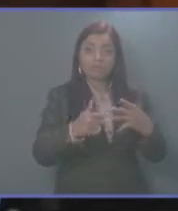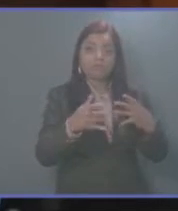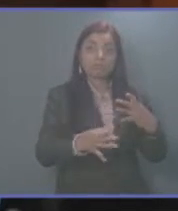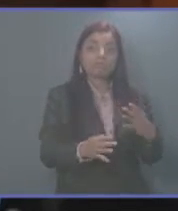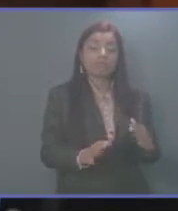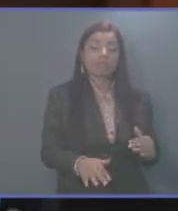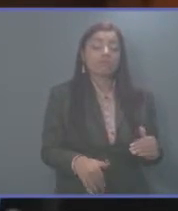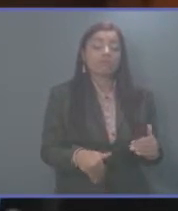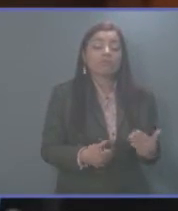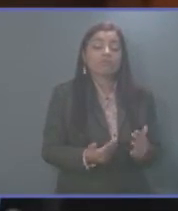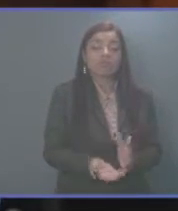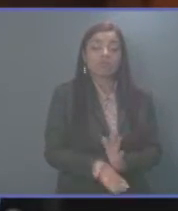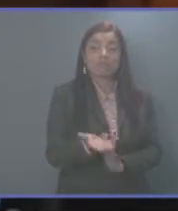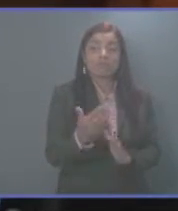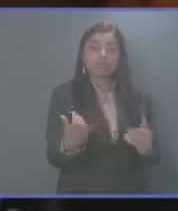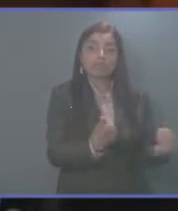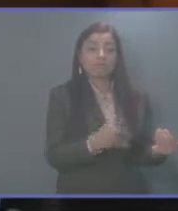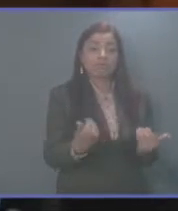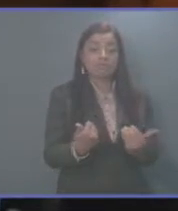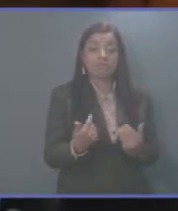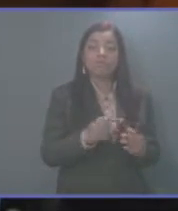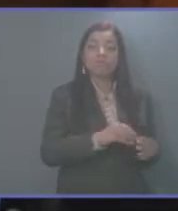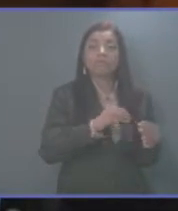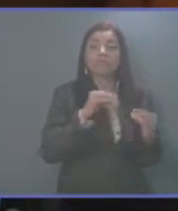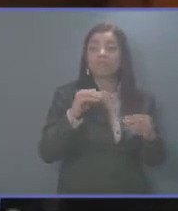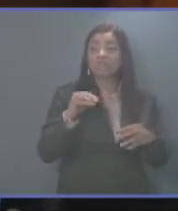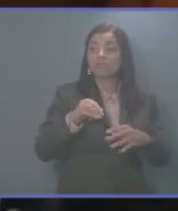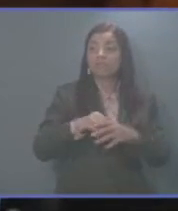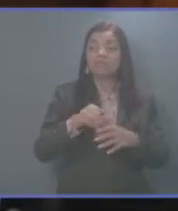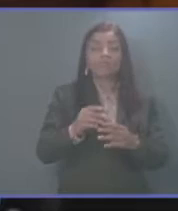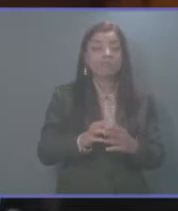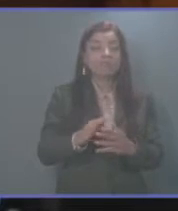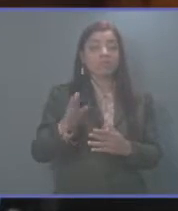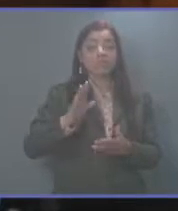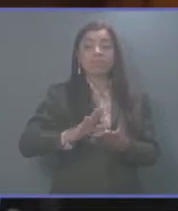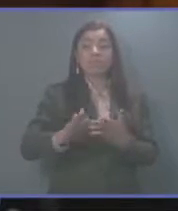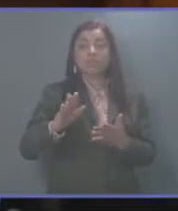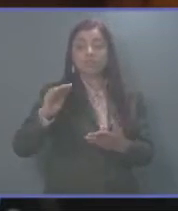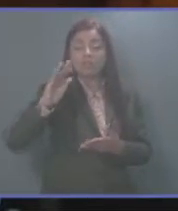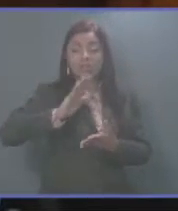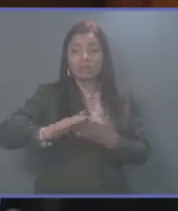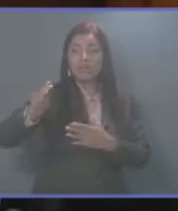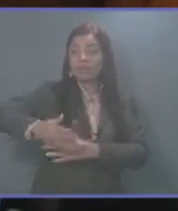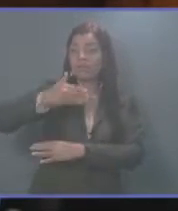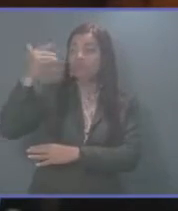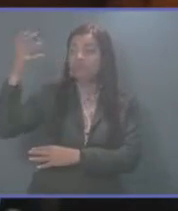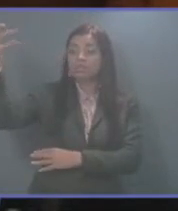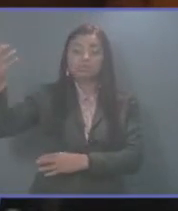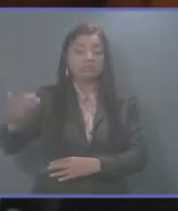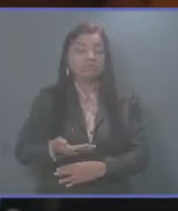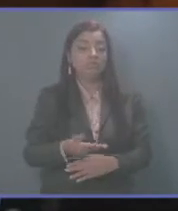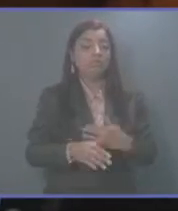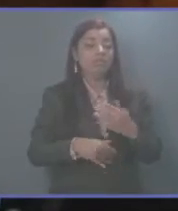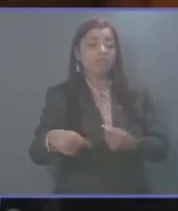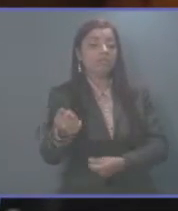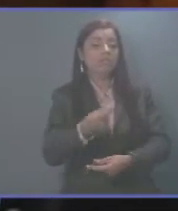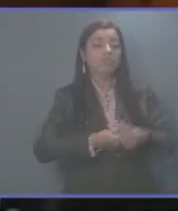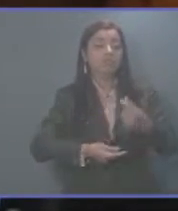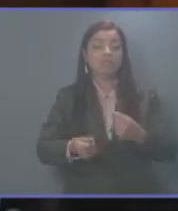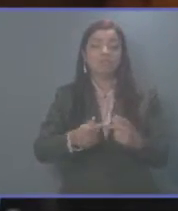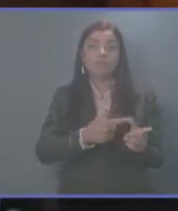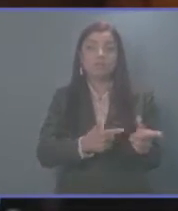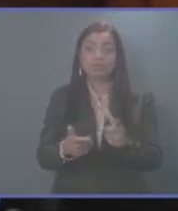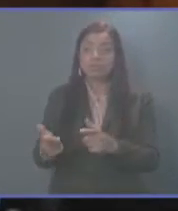para el desarrollo de las actividades de fabricación, importación, exportación, comercio de